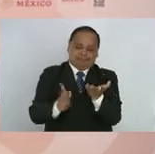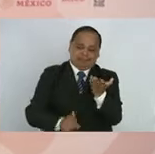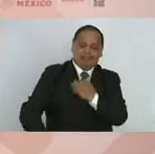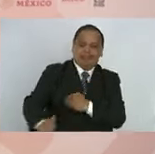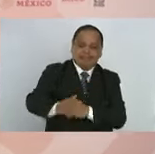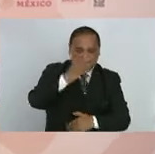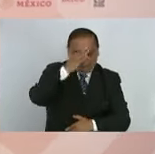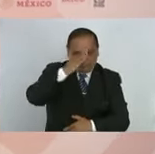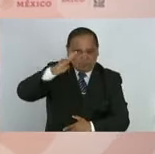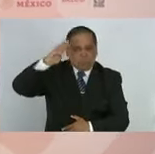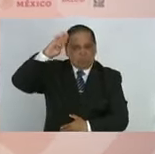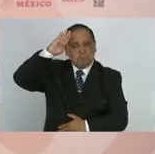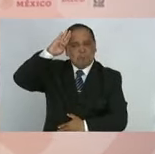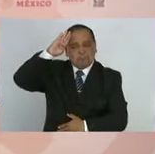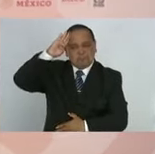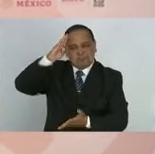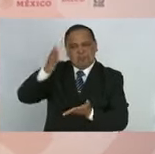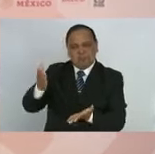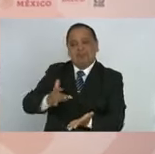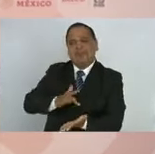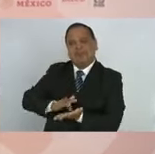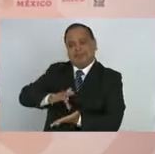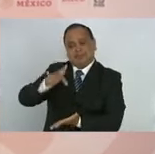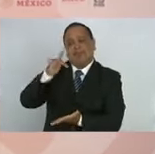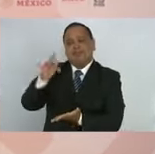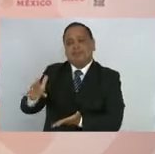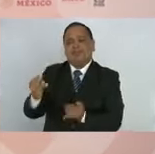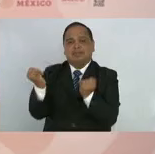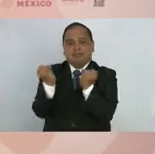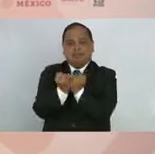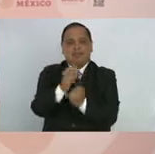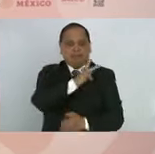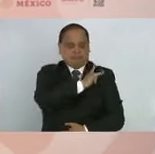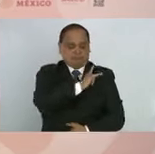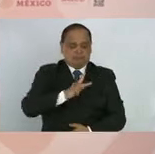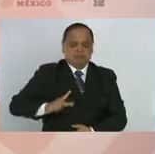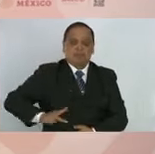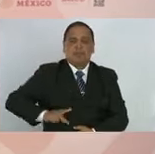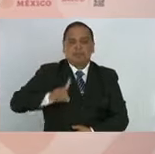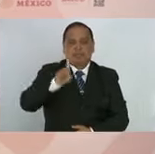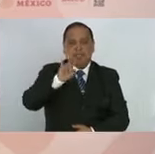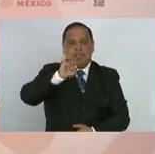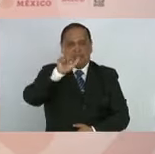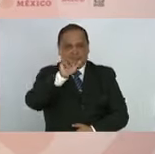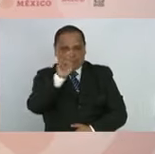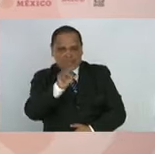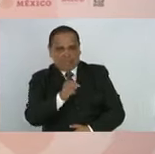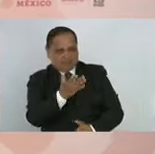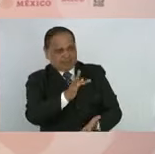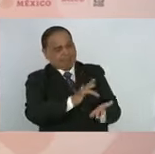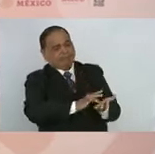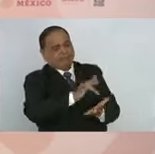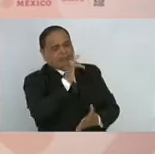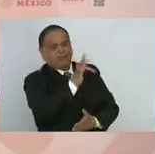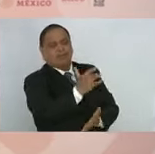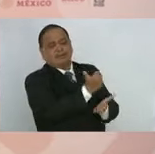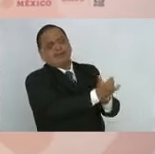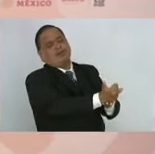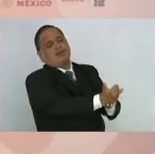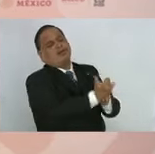pueblo de Cuba, y le agradecemos mucho al presidente Díaz-Canel por ayudarnos